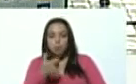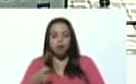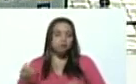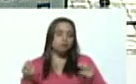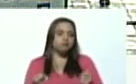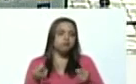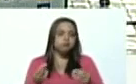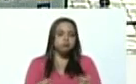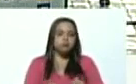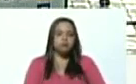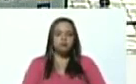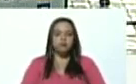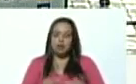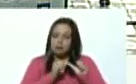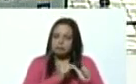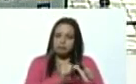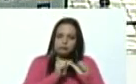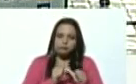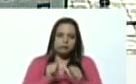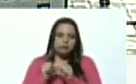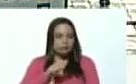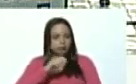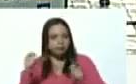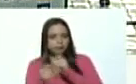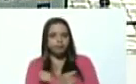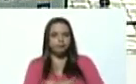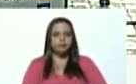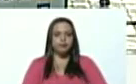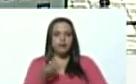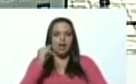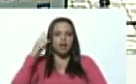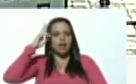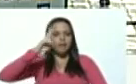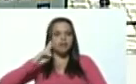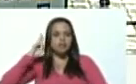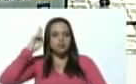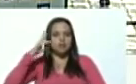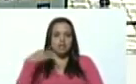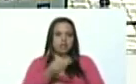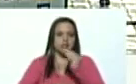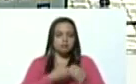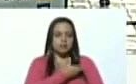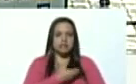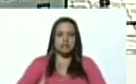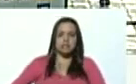reinventarnos permanentemente. Estábamos viendo las reflexiones de nuestro comandante Chávez,